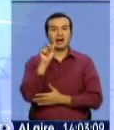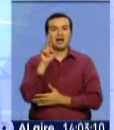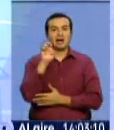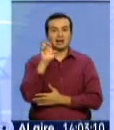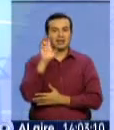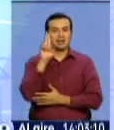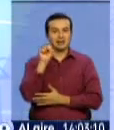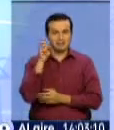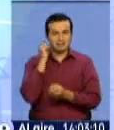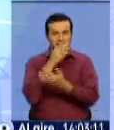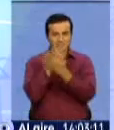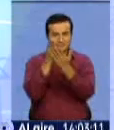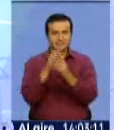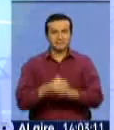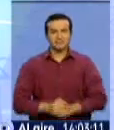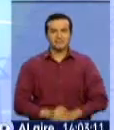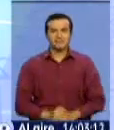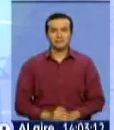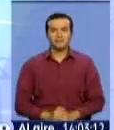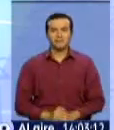los detalles en el siguiente informe.